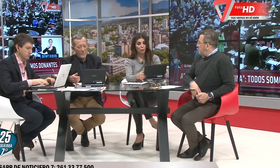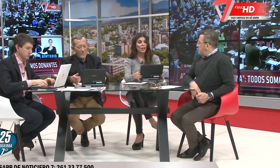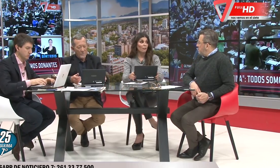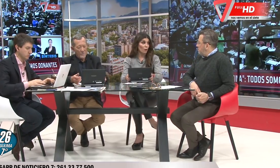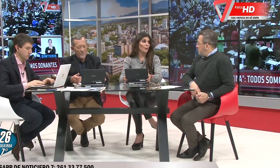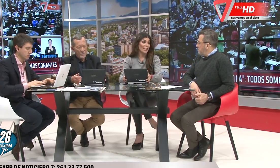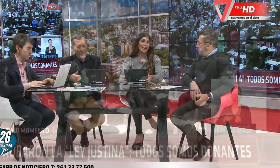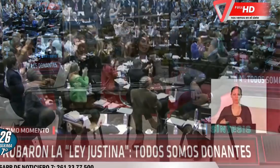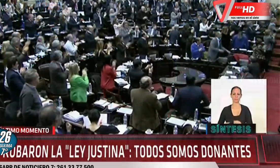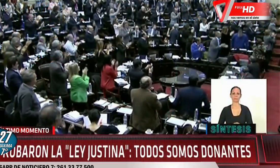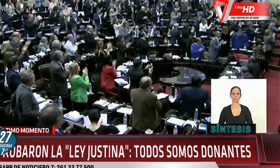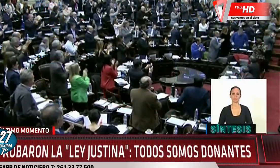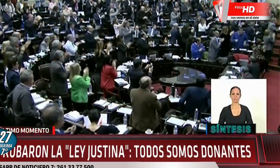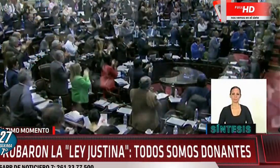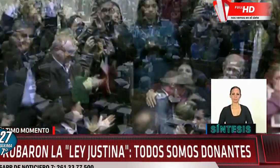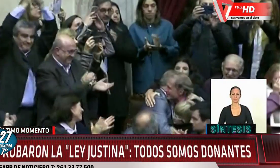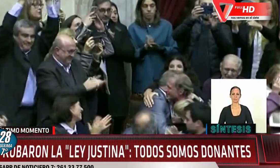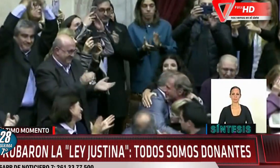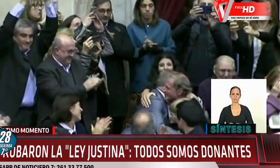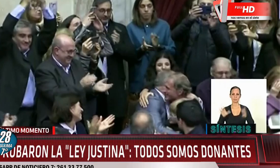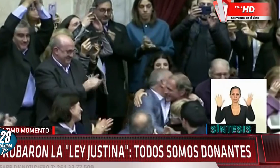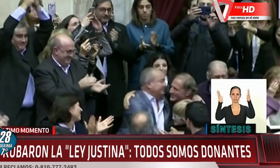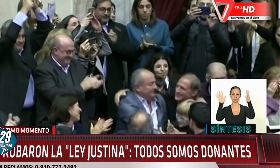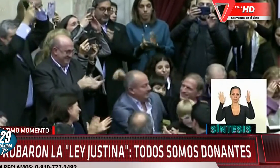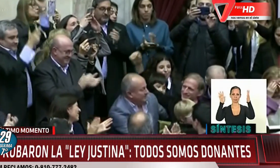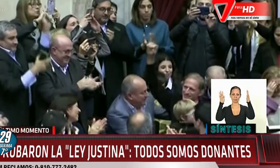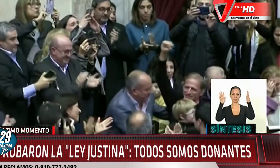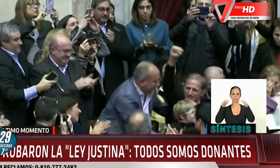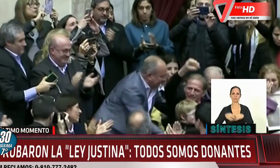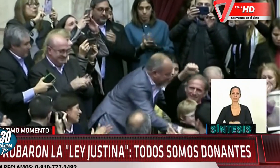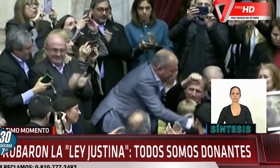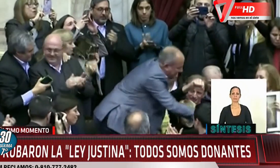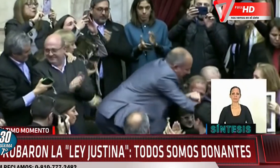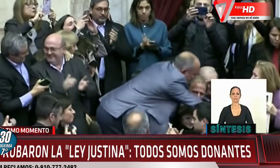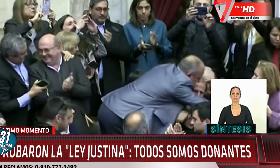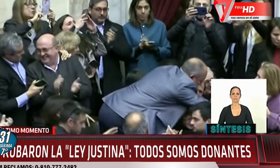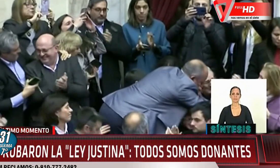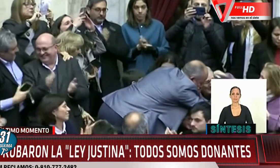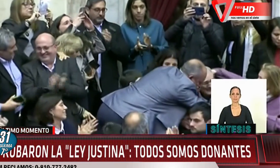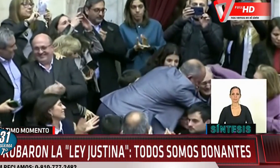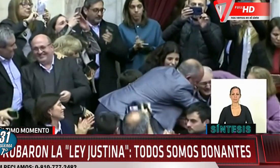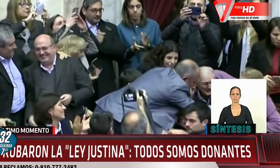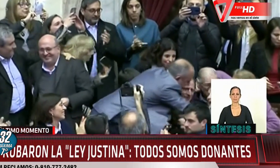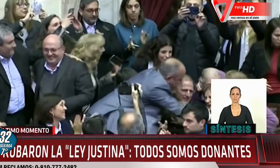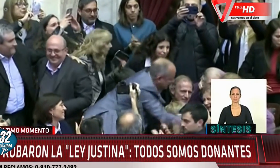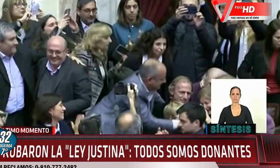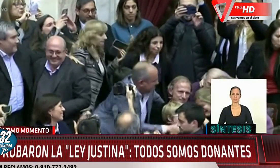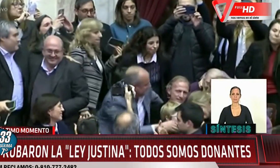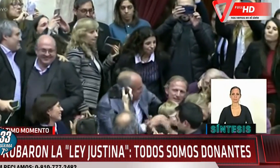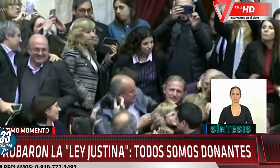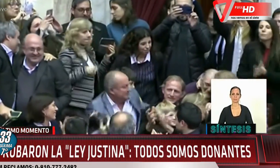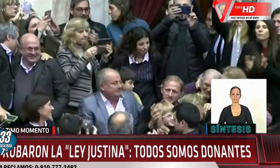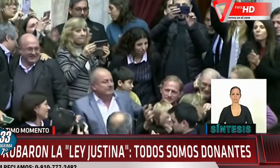que propone una reforma en la ley de trasplante de órganos fue trabajado en conjunto con el INCUCAI y está inspirado en el caso